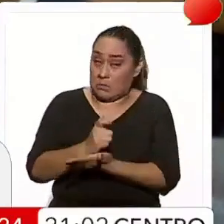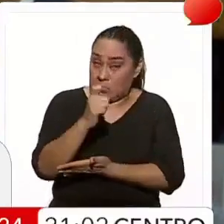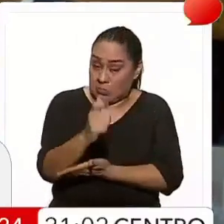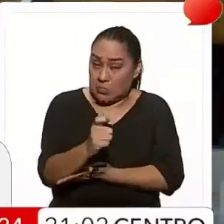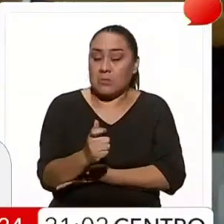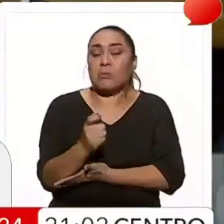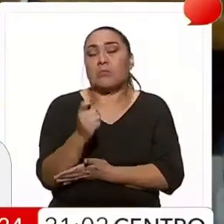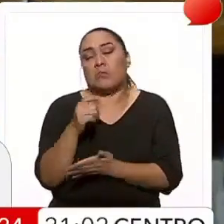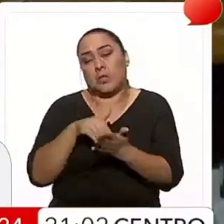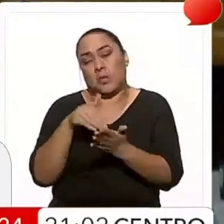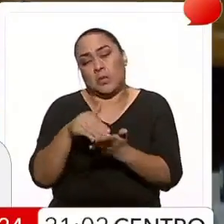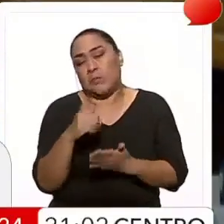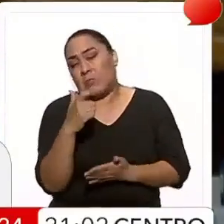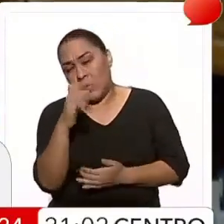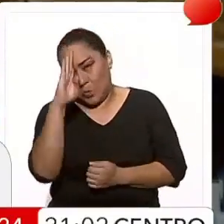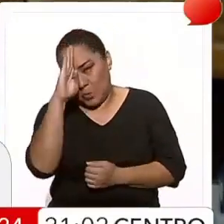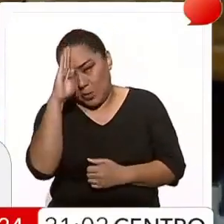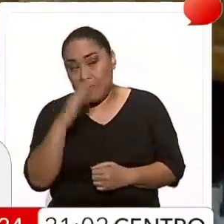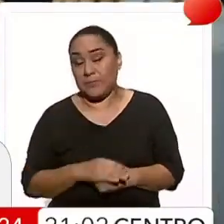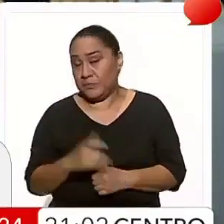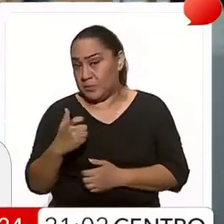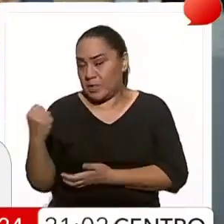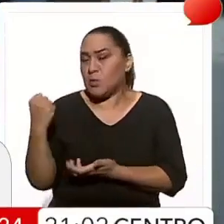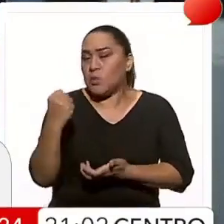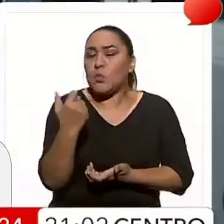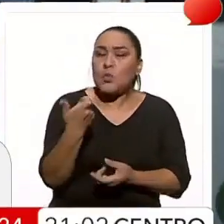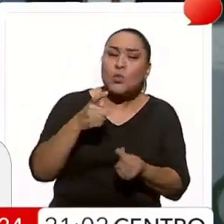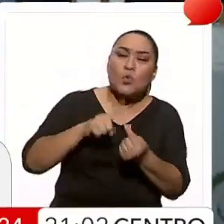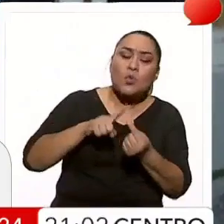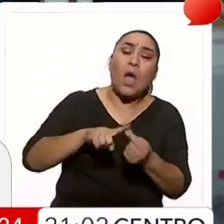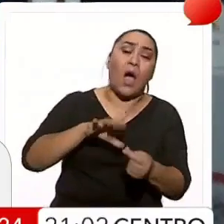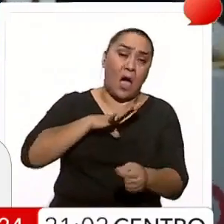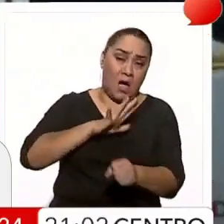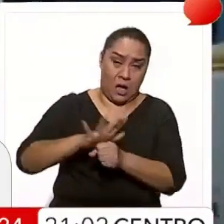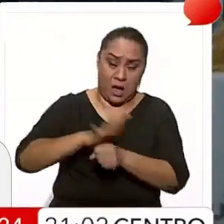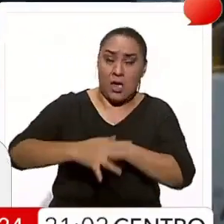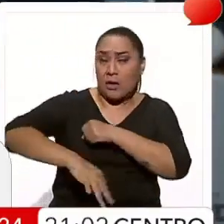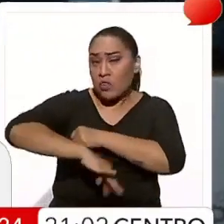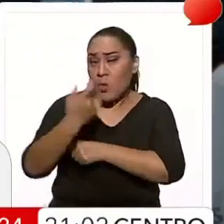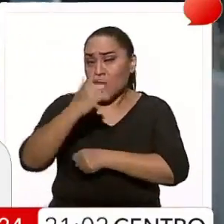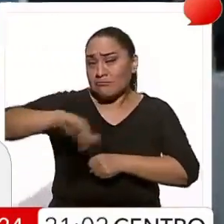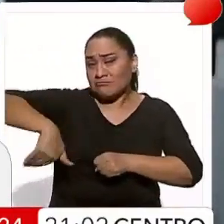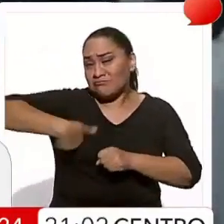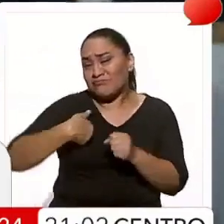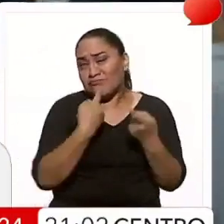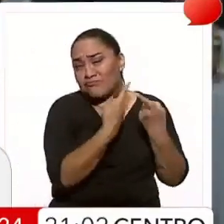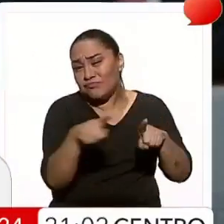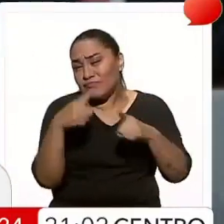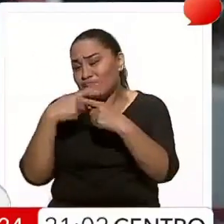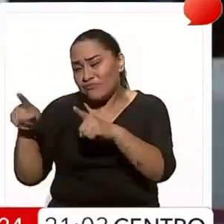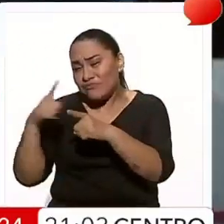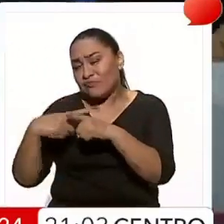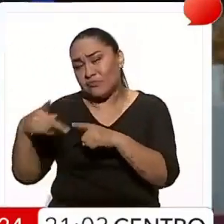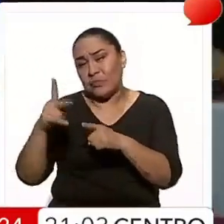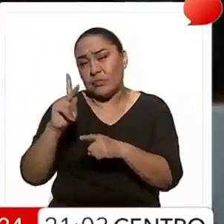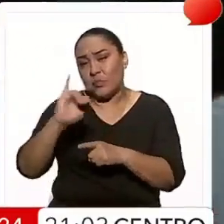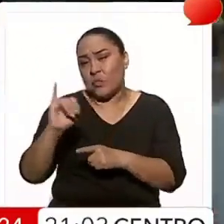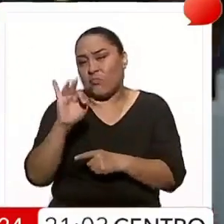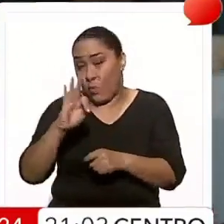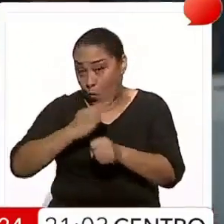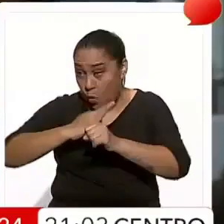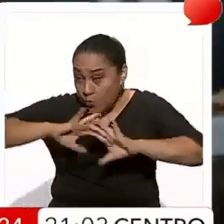millones de pesos. Recursos que procederían de los 14 fideicomisos del Poder Judicial, que a la fecha suman